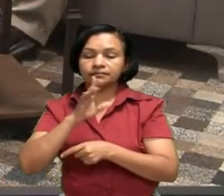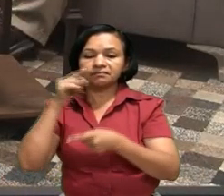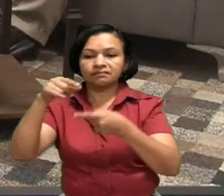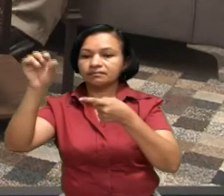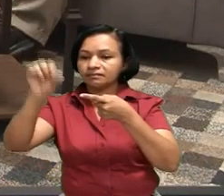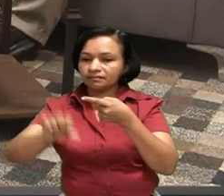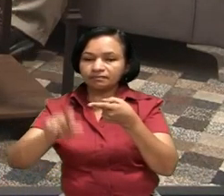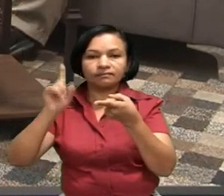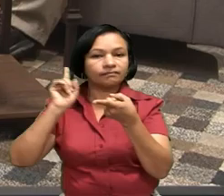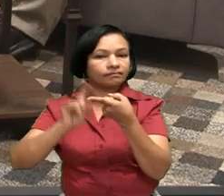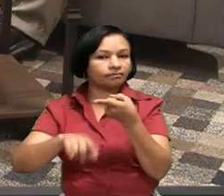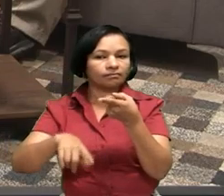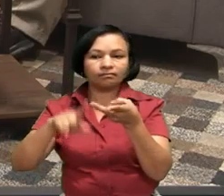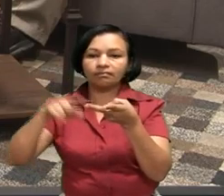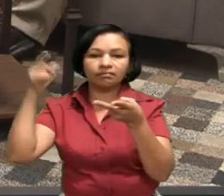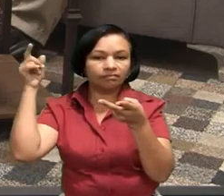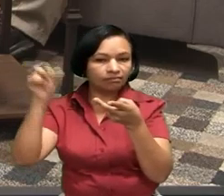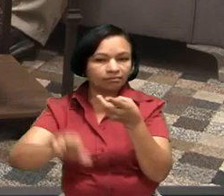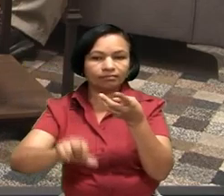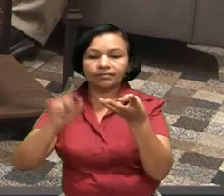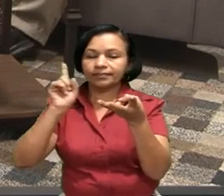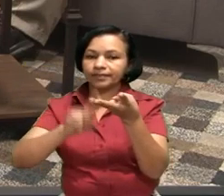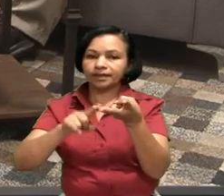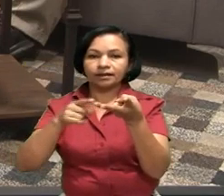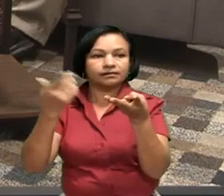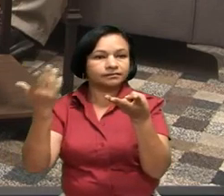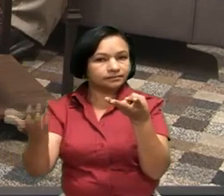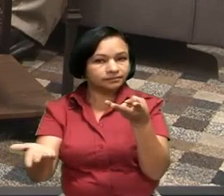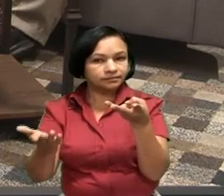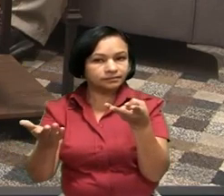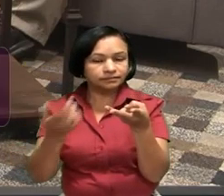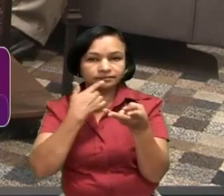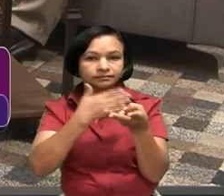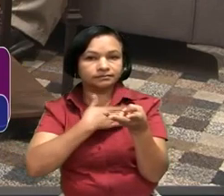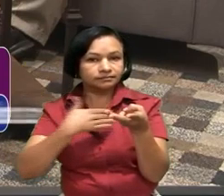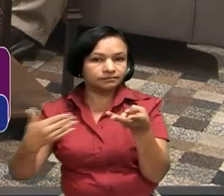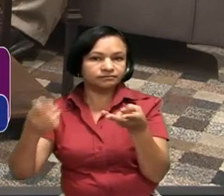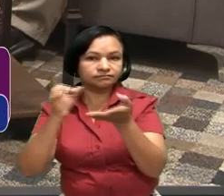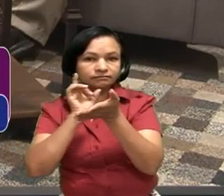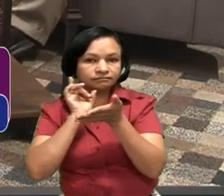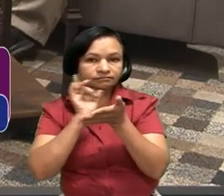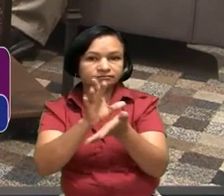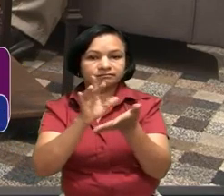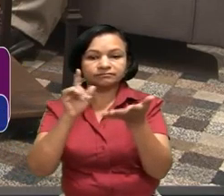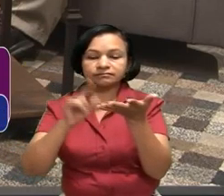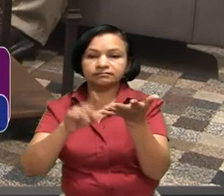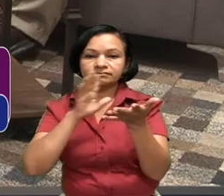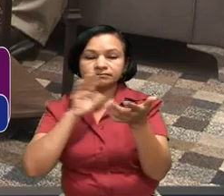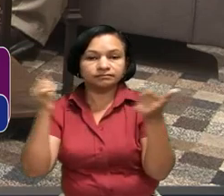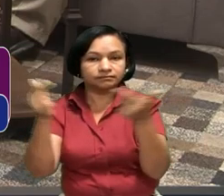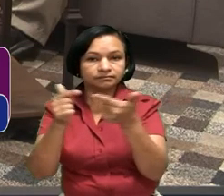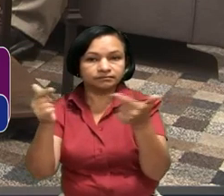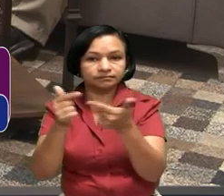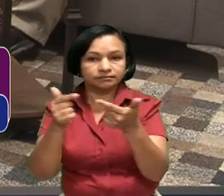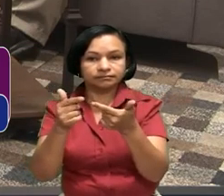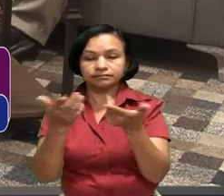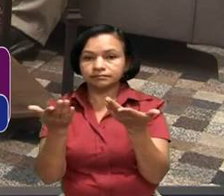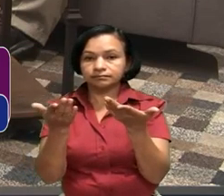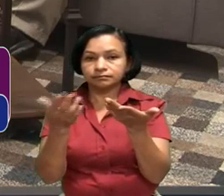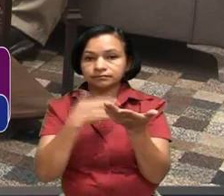sirve de que esto es un fracaso de que es mejor hablar de odio es mejor hablar de guerra y así no se construye